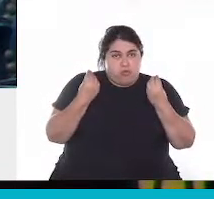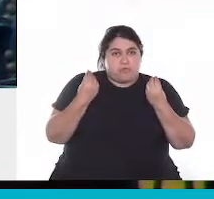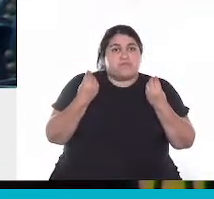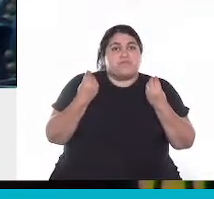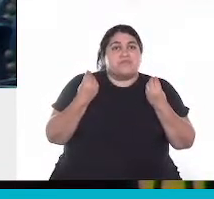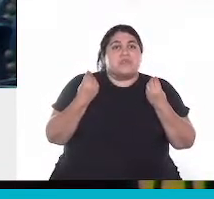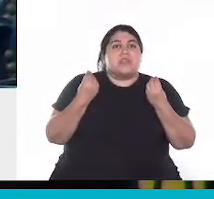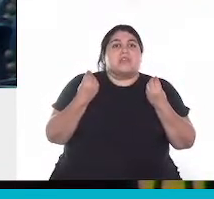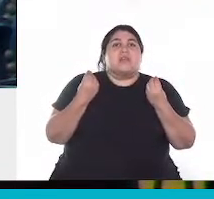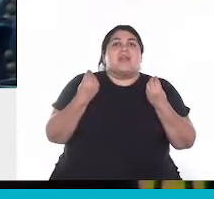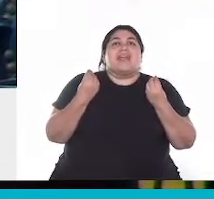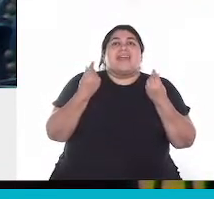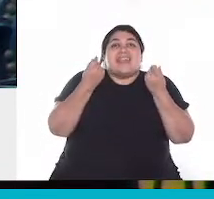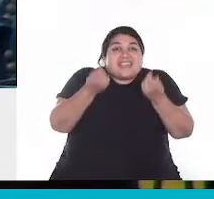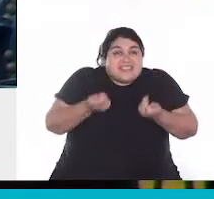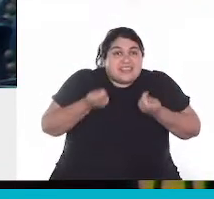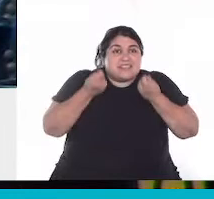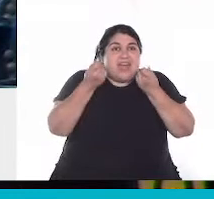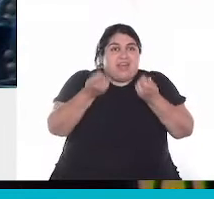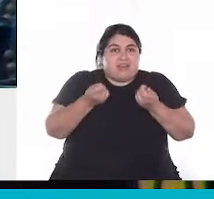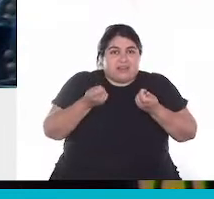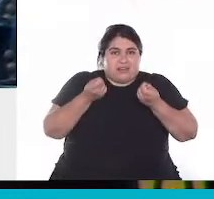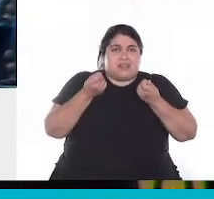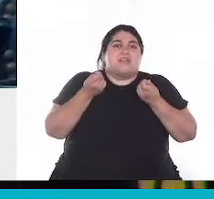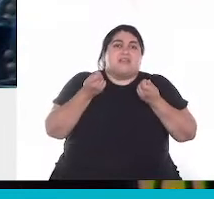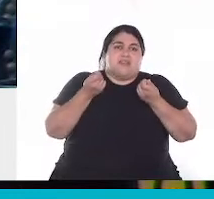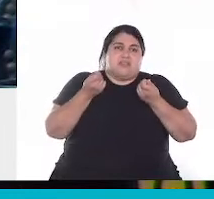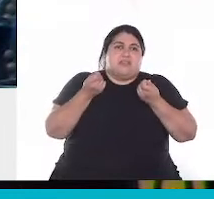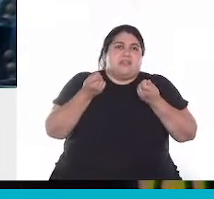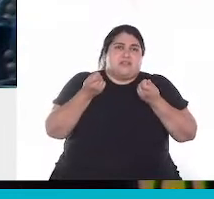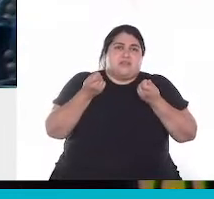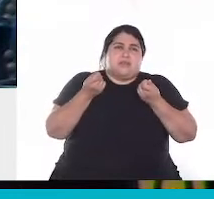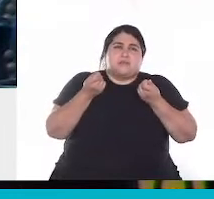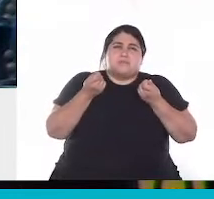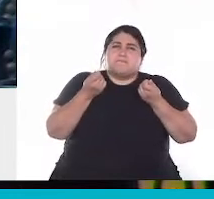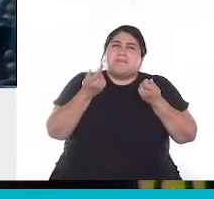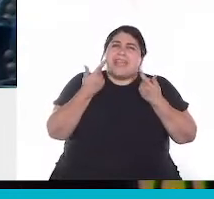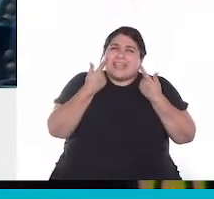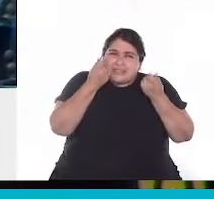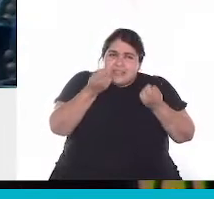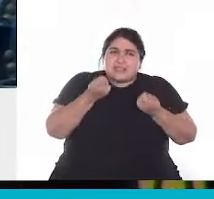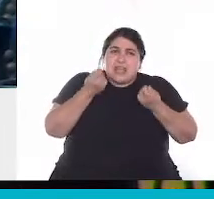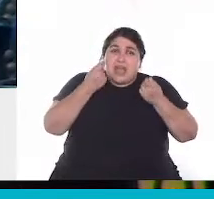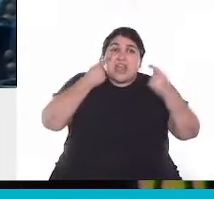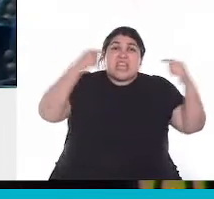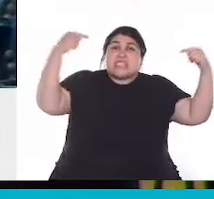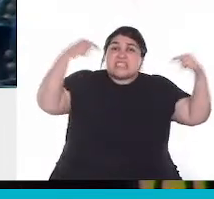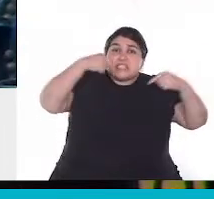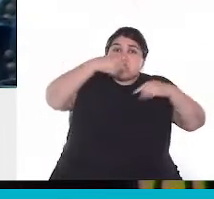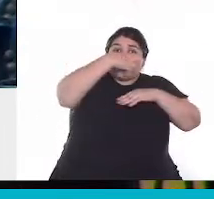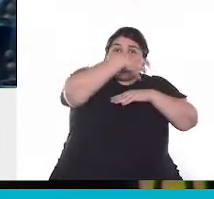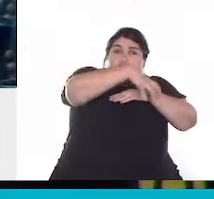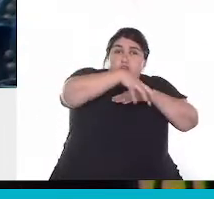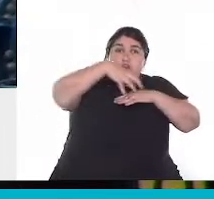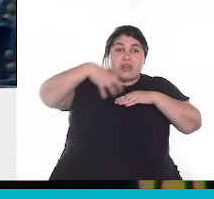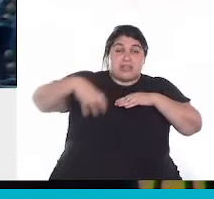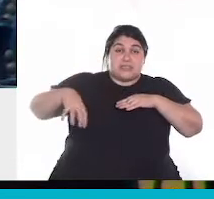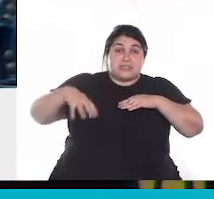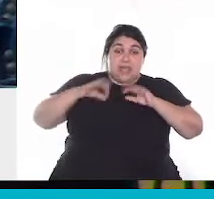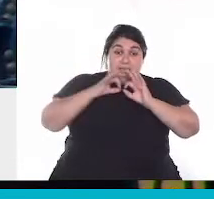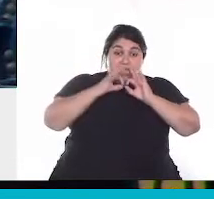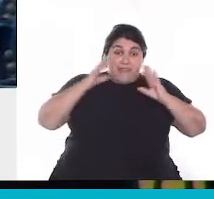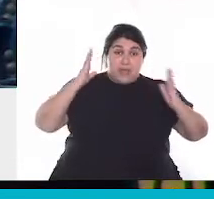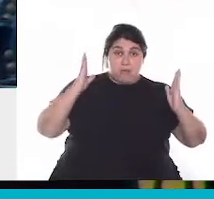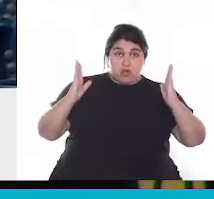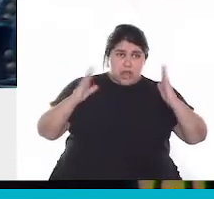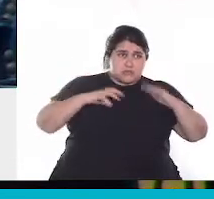es intentar sacarle el mayor jugo posible a las instituciones de la democracia. Y me parece que en ese